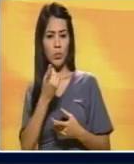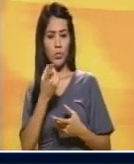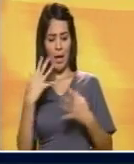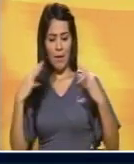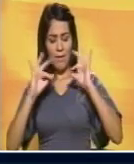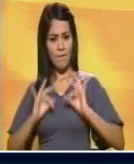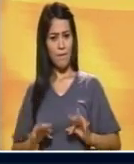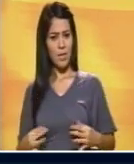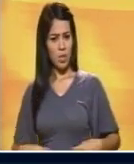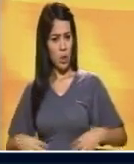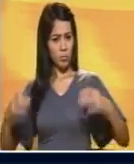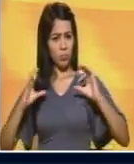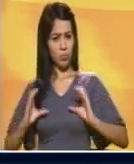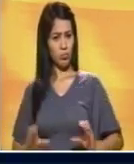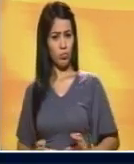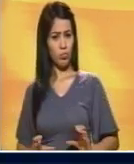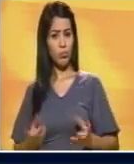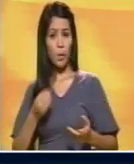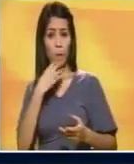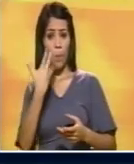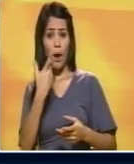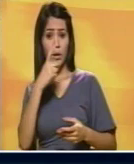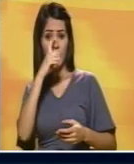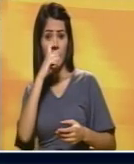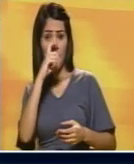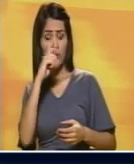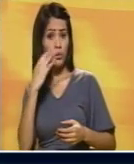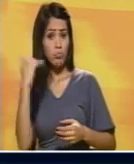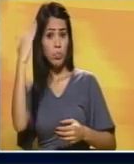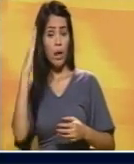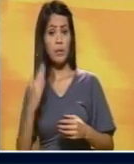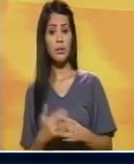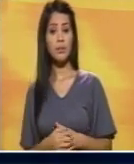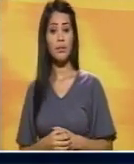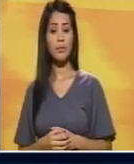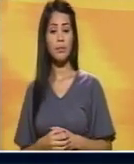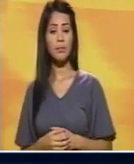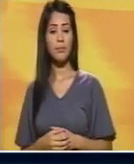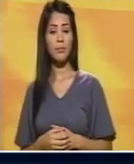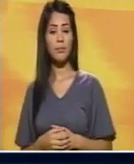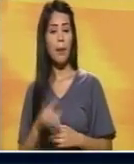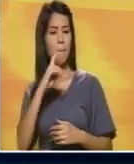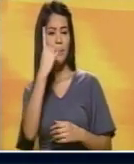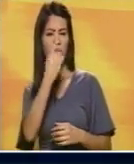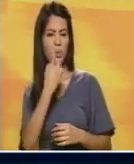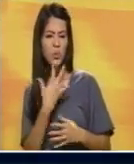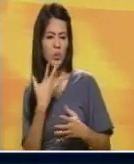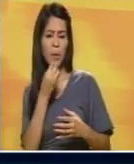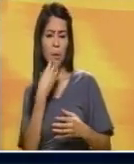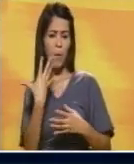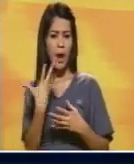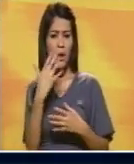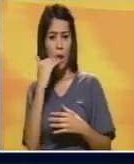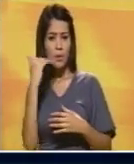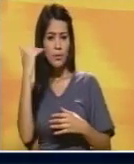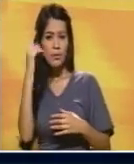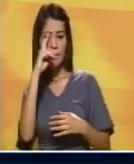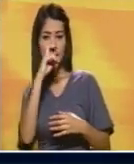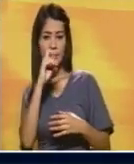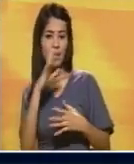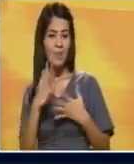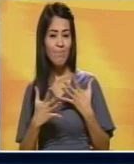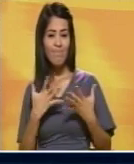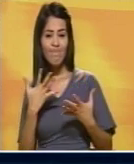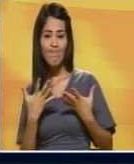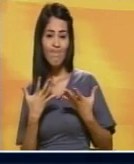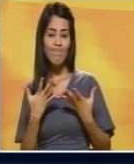físico-culturismo será beneficioso en la tercera edad. La pregunta que me hacía de si el físico-culturismo es bueno en la tercera edad